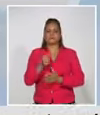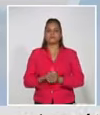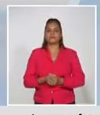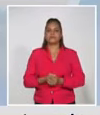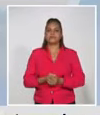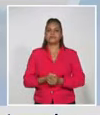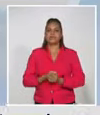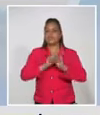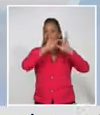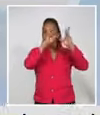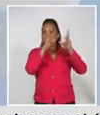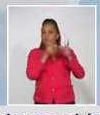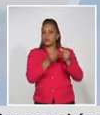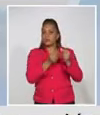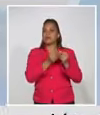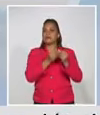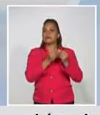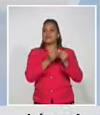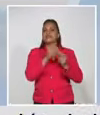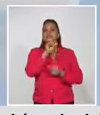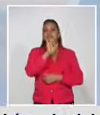acumulan ya